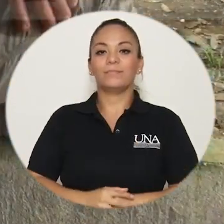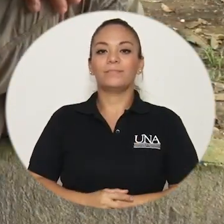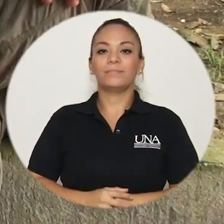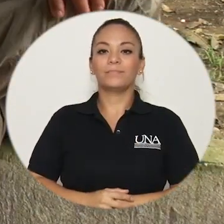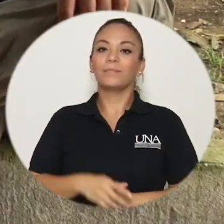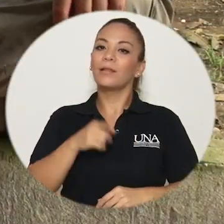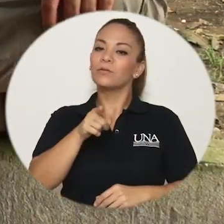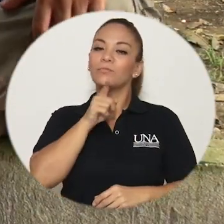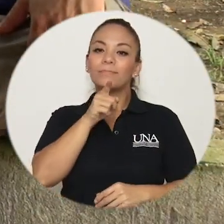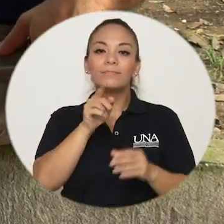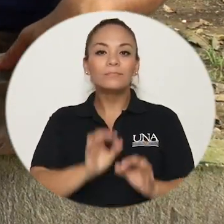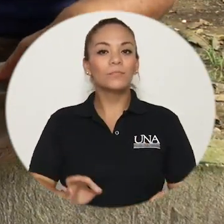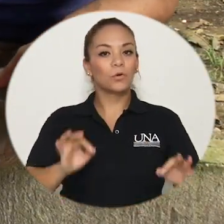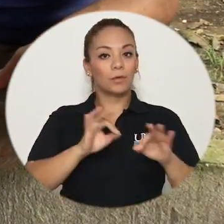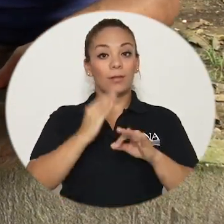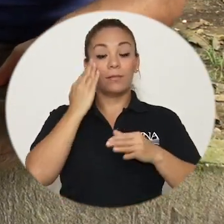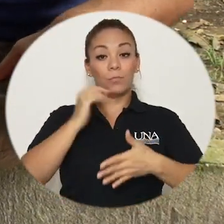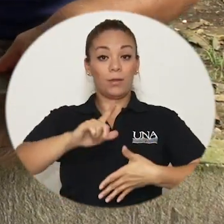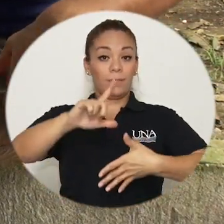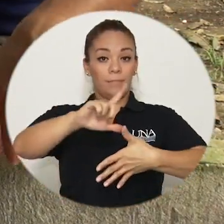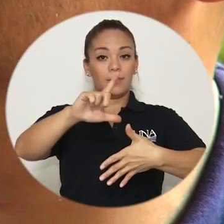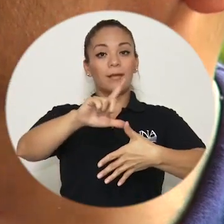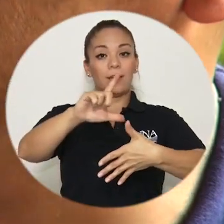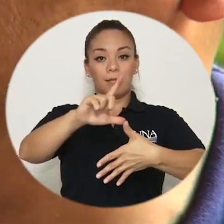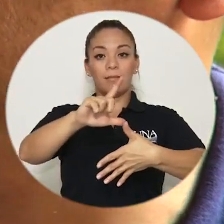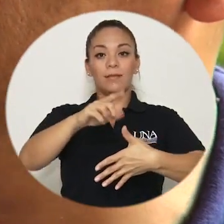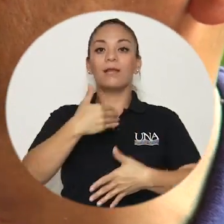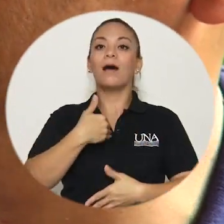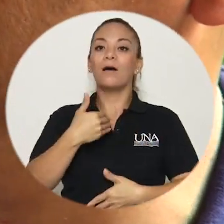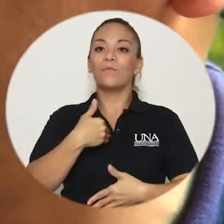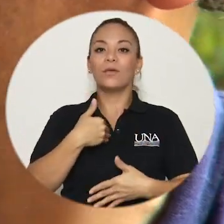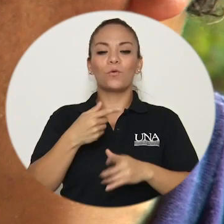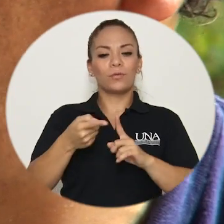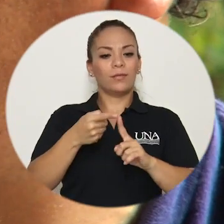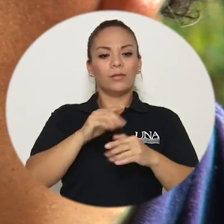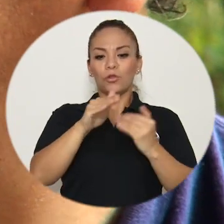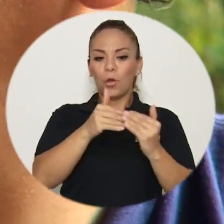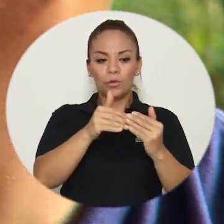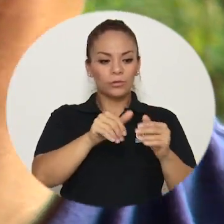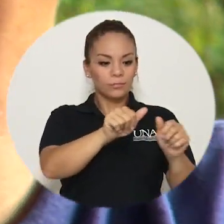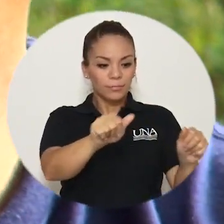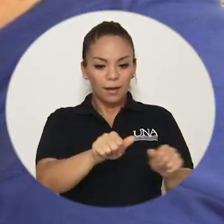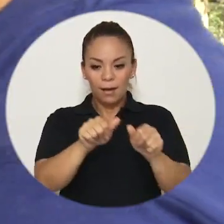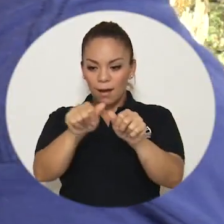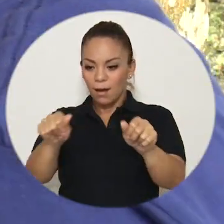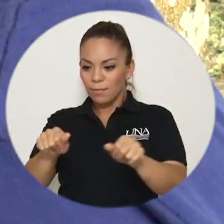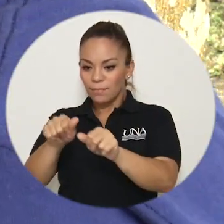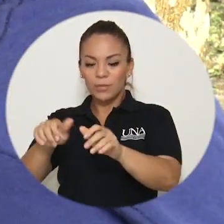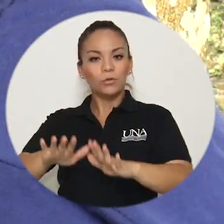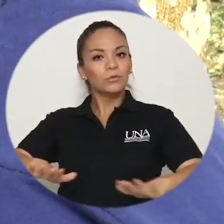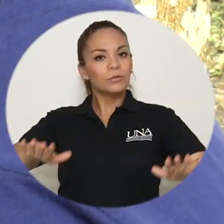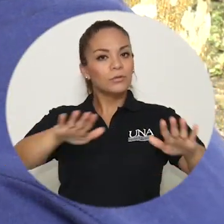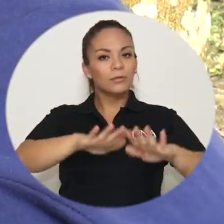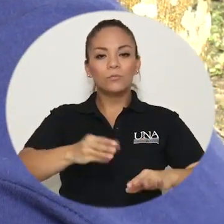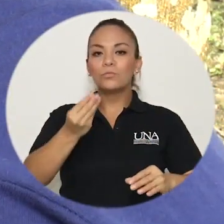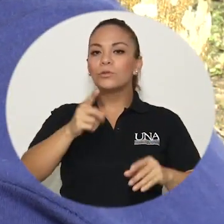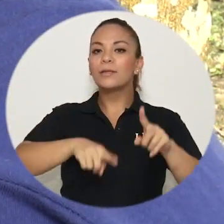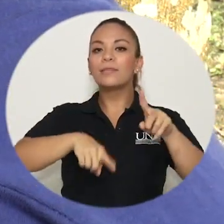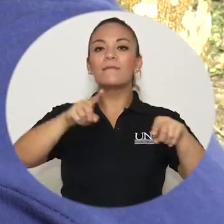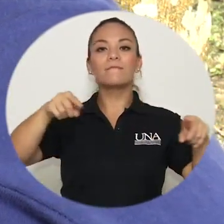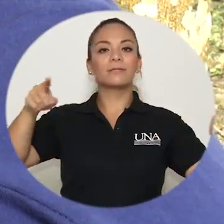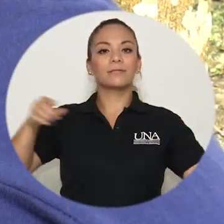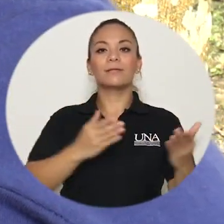nutricional. Esto es importante porque en América Latina han habido desde todos los ámbitos y sectores